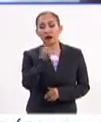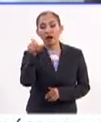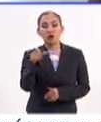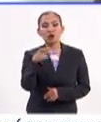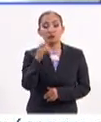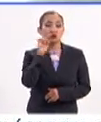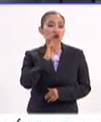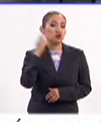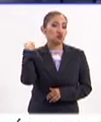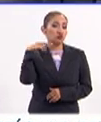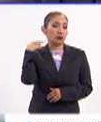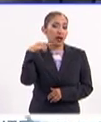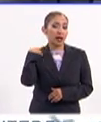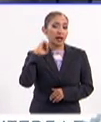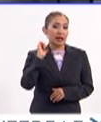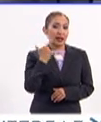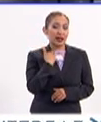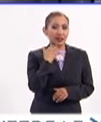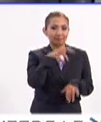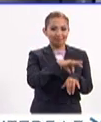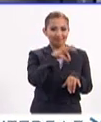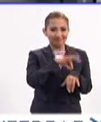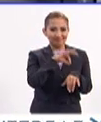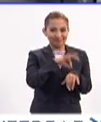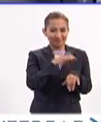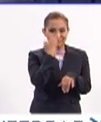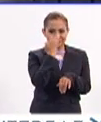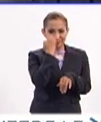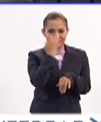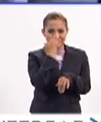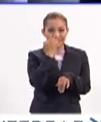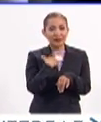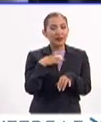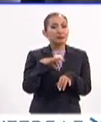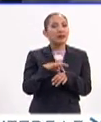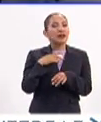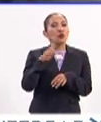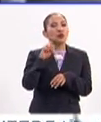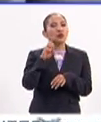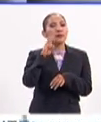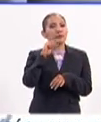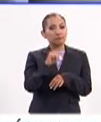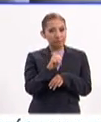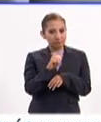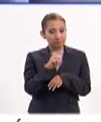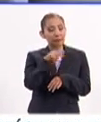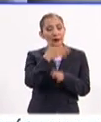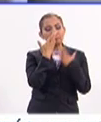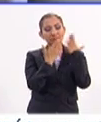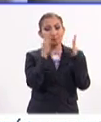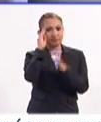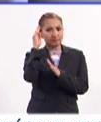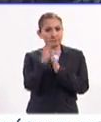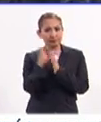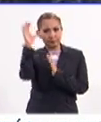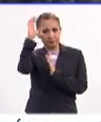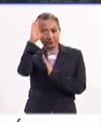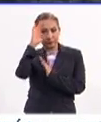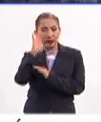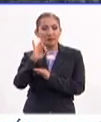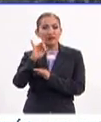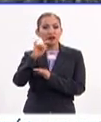una veracruzana egresada de la carrera de médico cirujano de la Facultad de Medicina en la UNAM. Cursó la maestría de